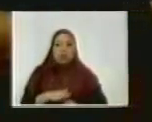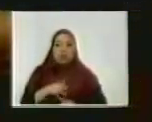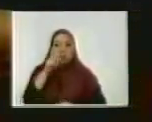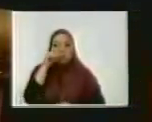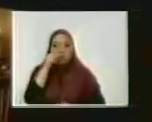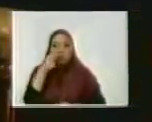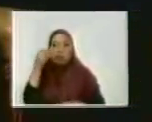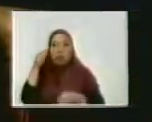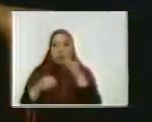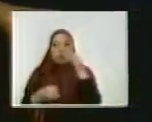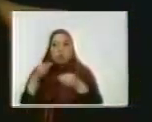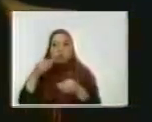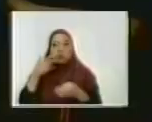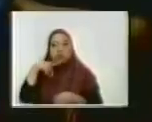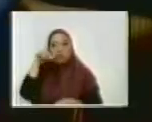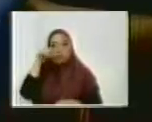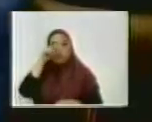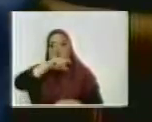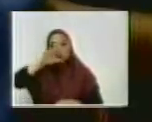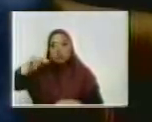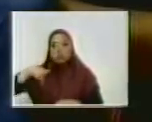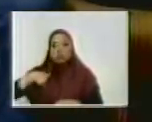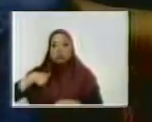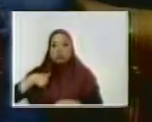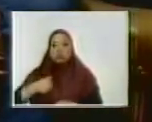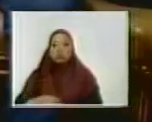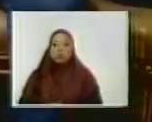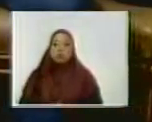Martínez, abogado adjunto al despacho.